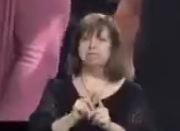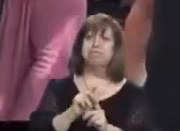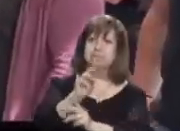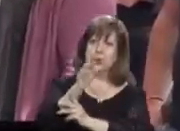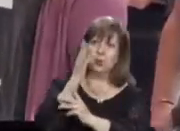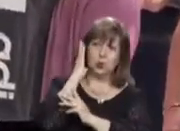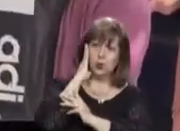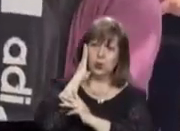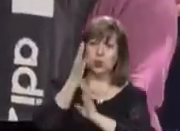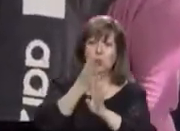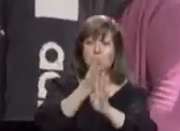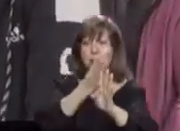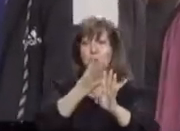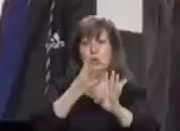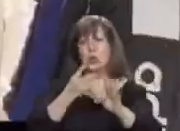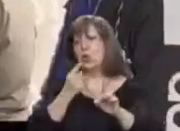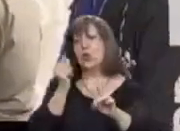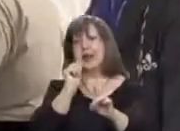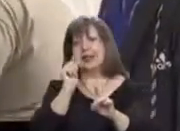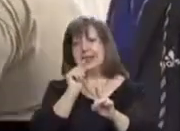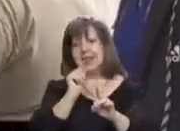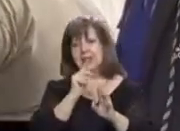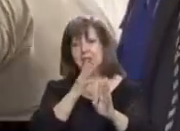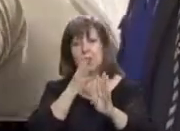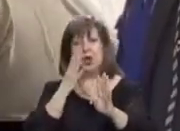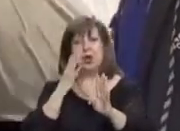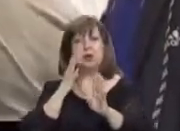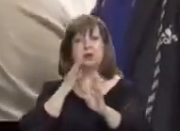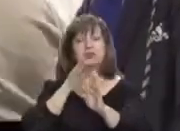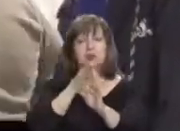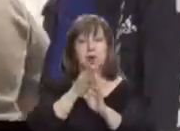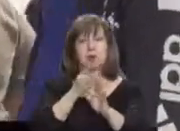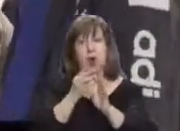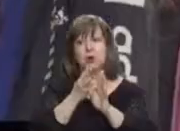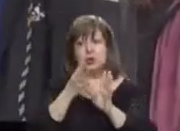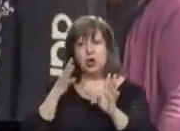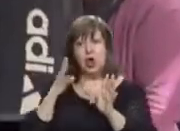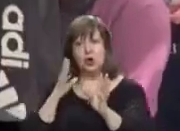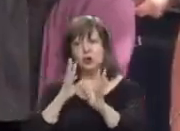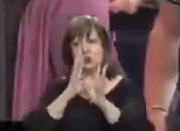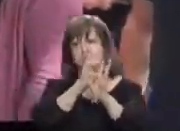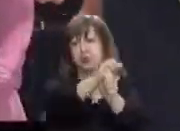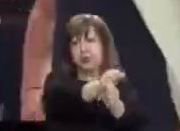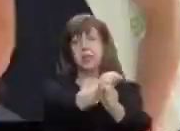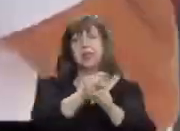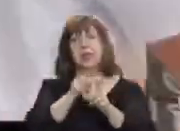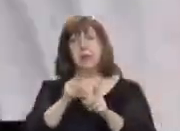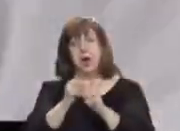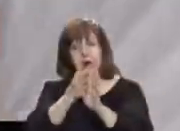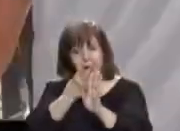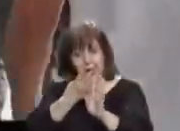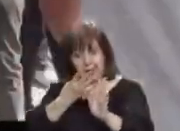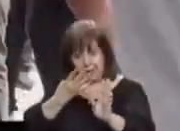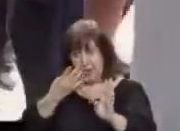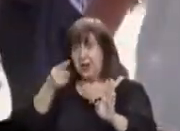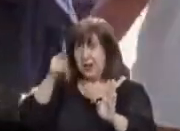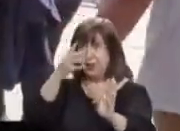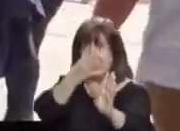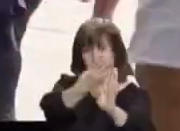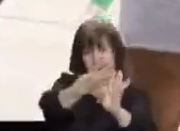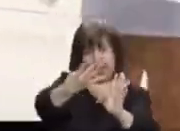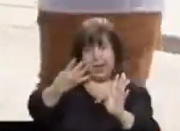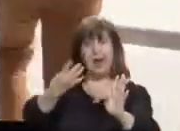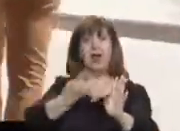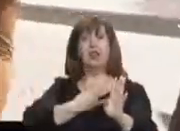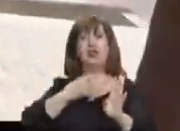Miren, hace unos minutitos dejaron ingresar a bastante gente, porque esta fila que ustedes ven ahora llegaba